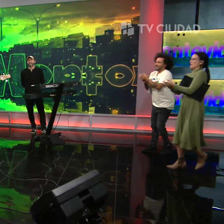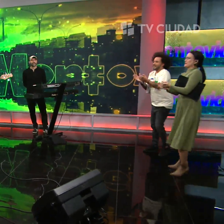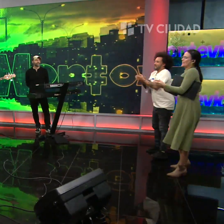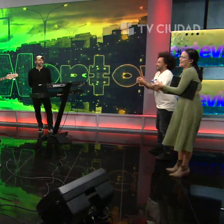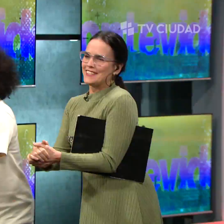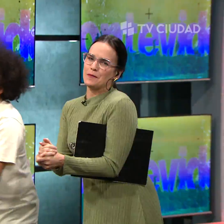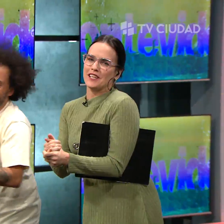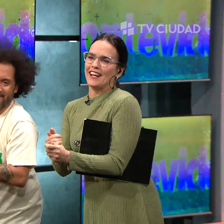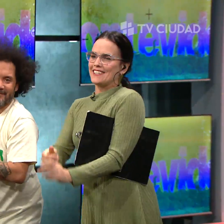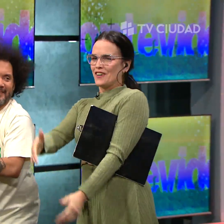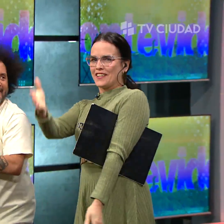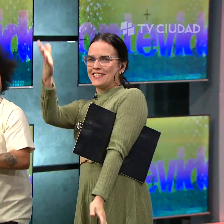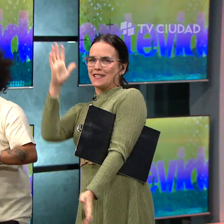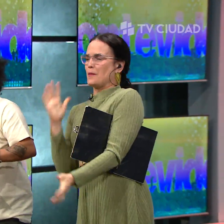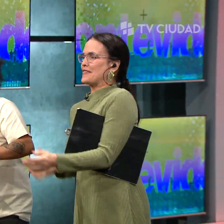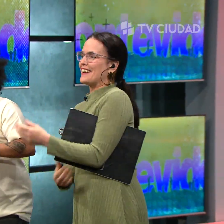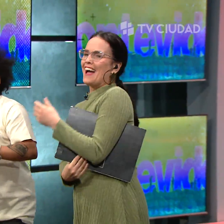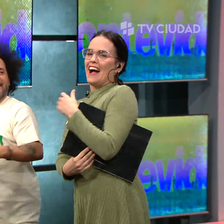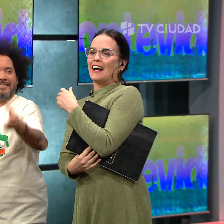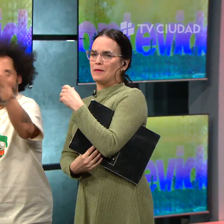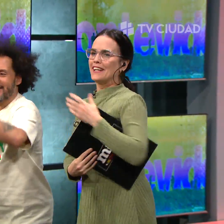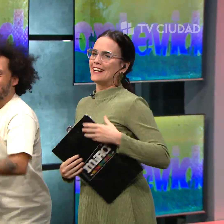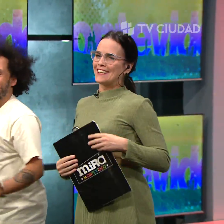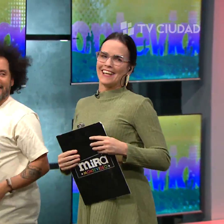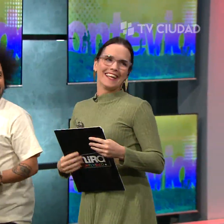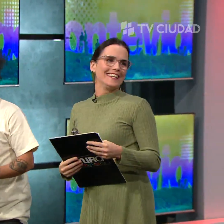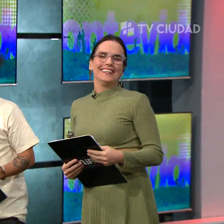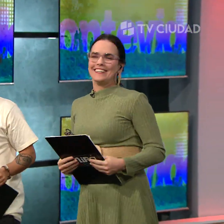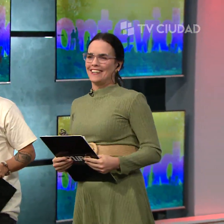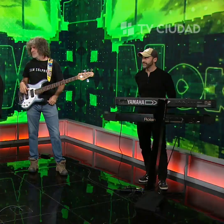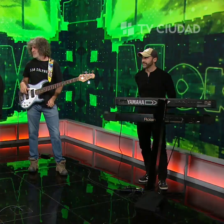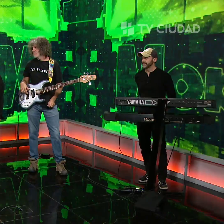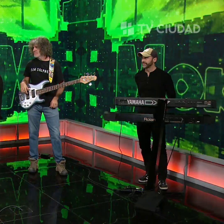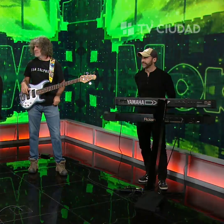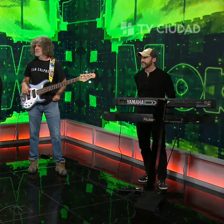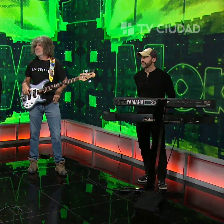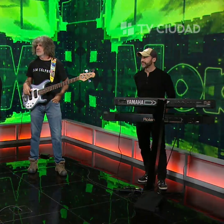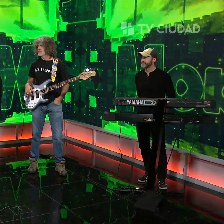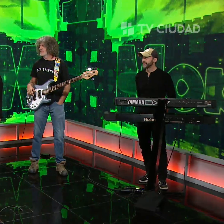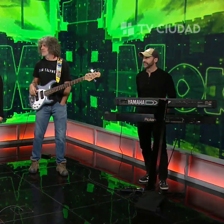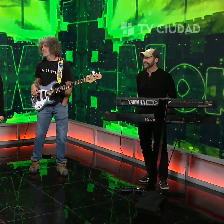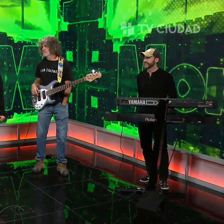Muchas gracias muchas gracias ahora sí hacemos pasar a Gabriel richieri el otro chica japonesa